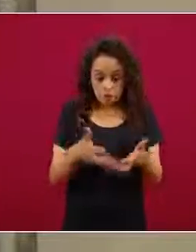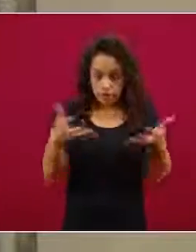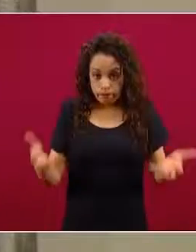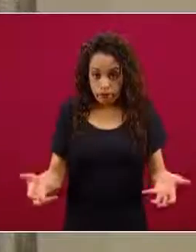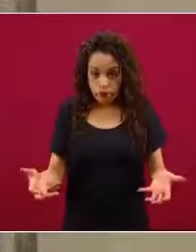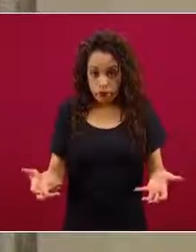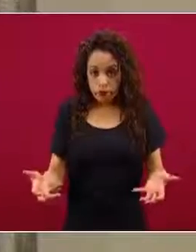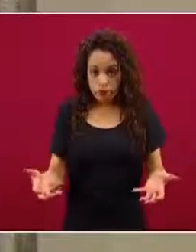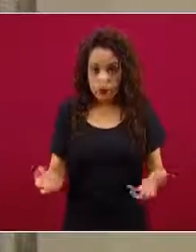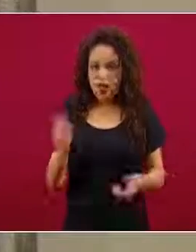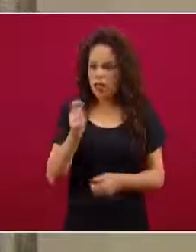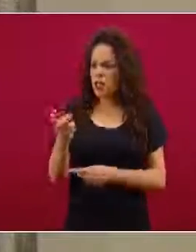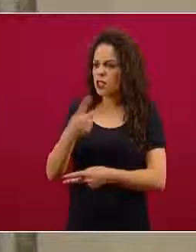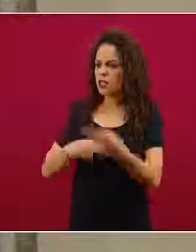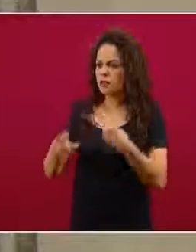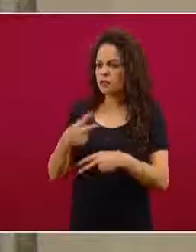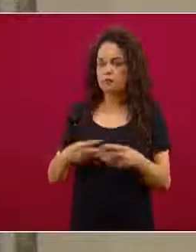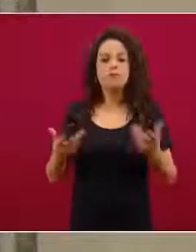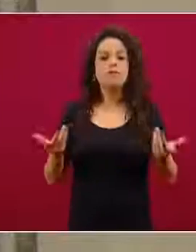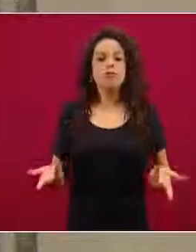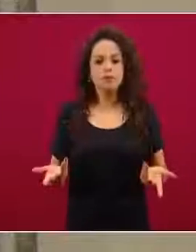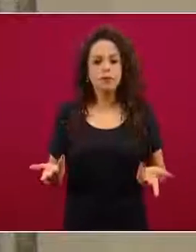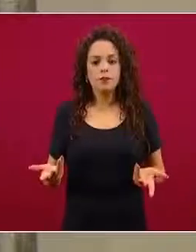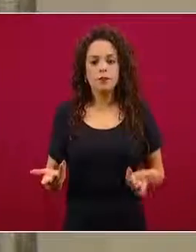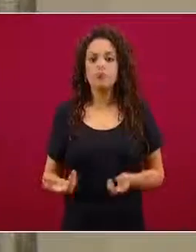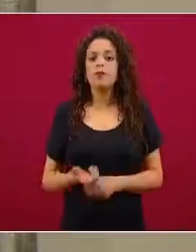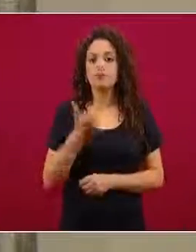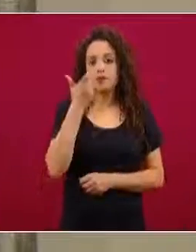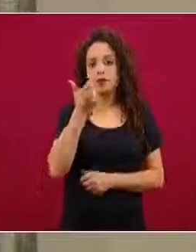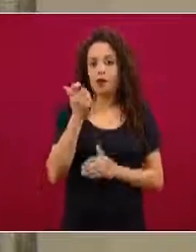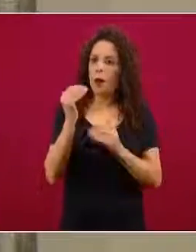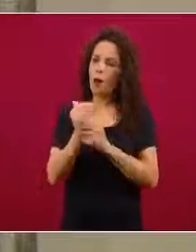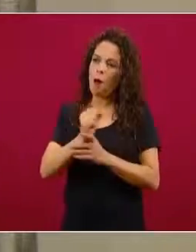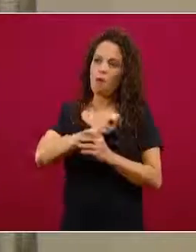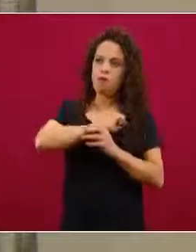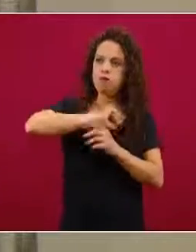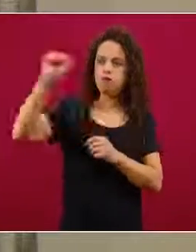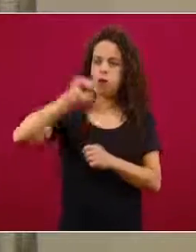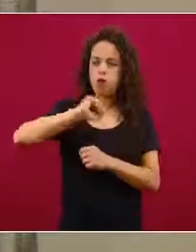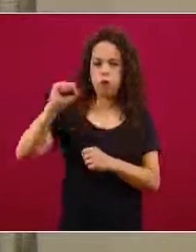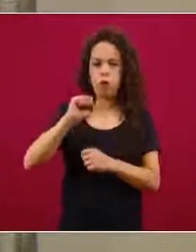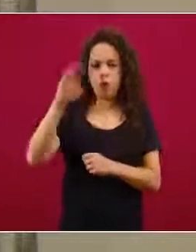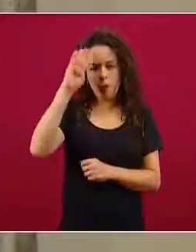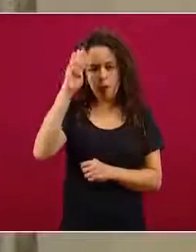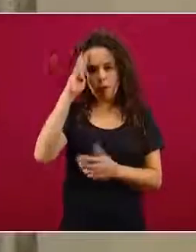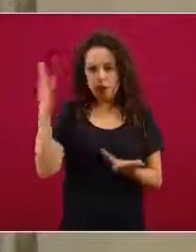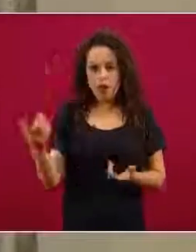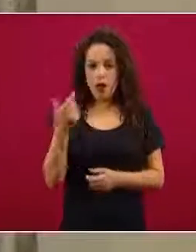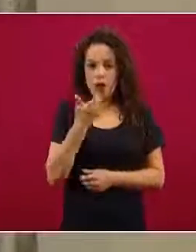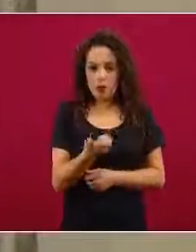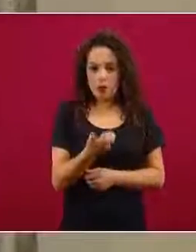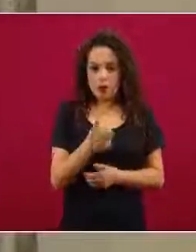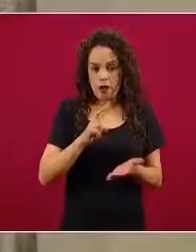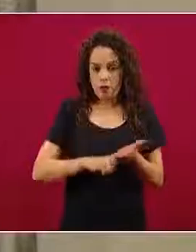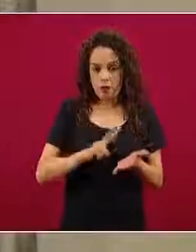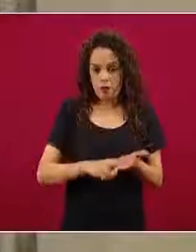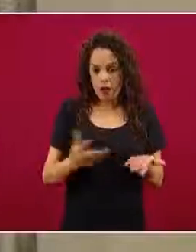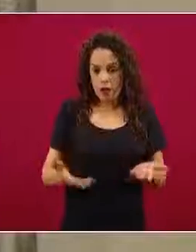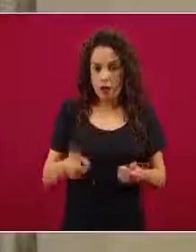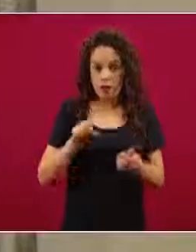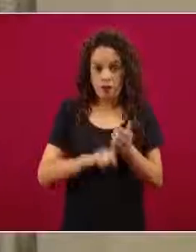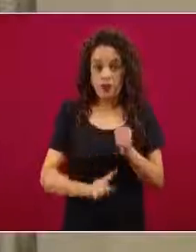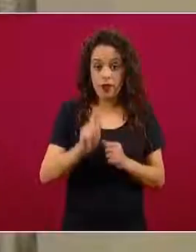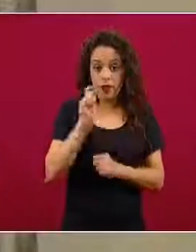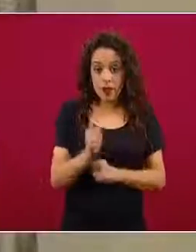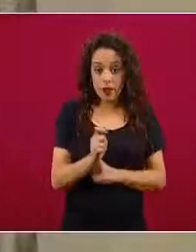es que se inflen los precios del suelo de forma artificial. Es decir, no es un proceso de mercado como tal, sino